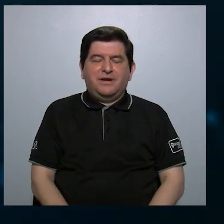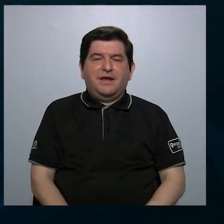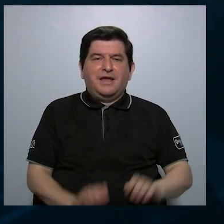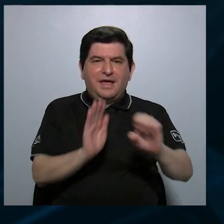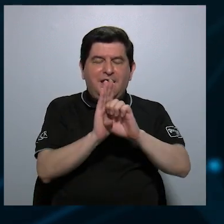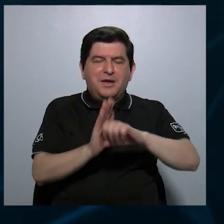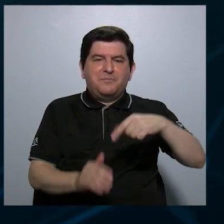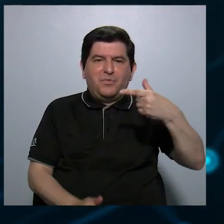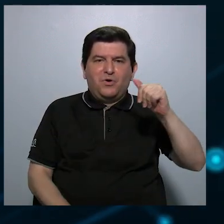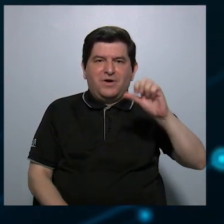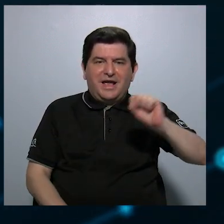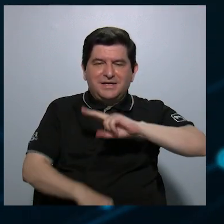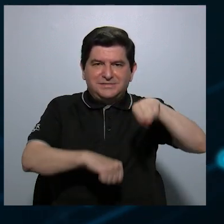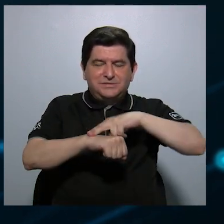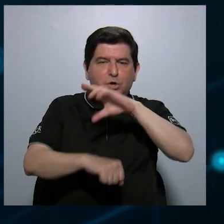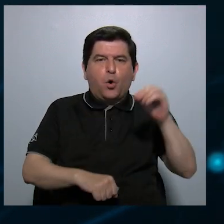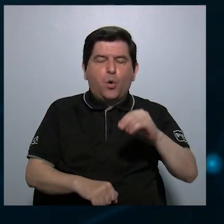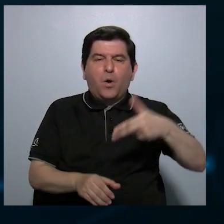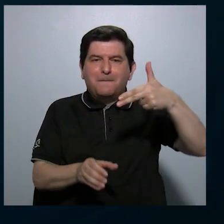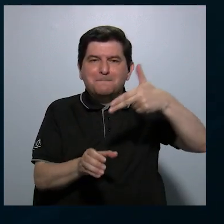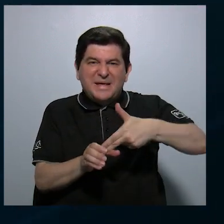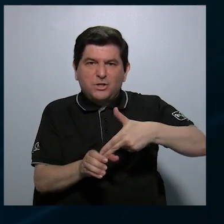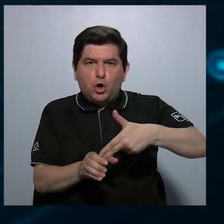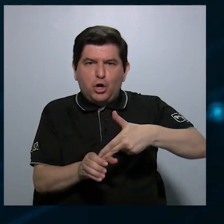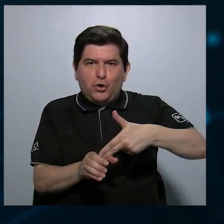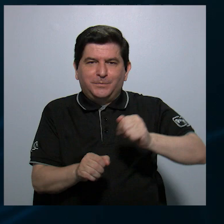natural y el petróleo.